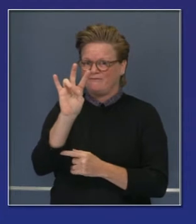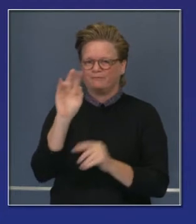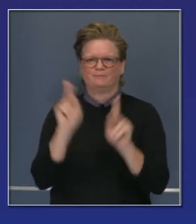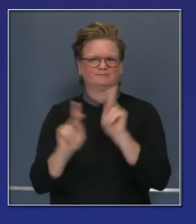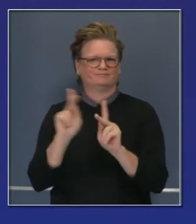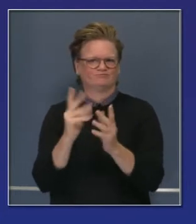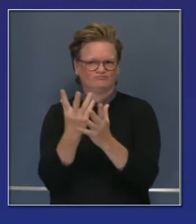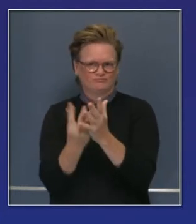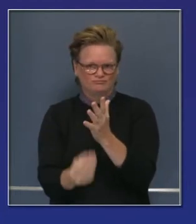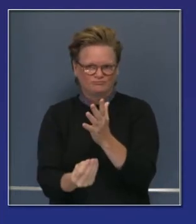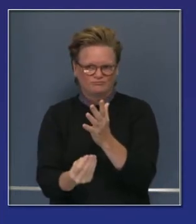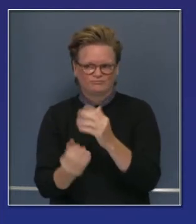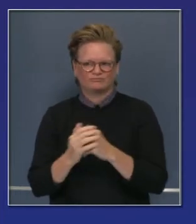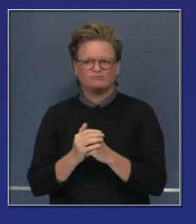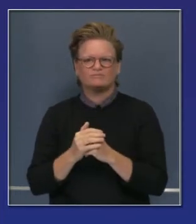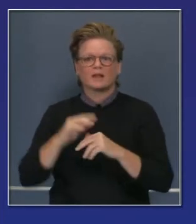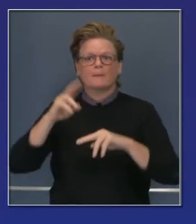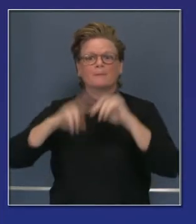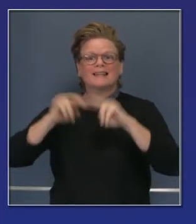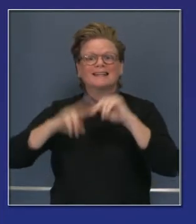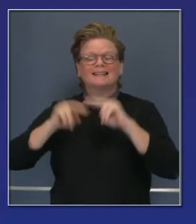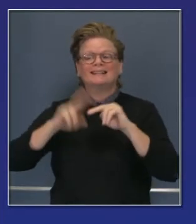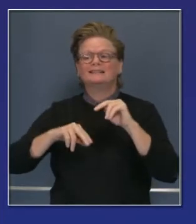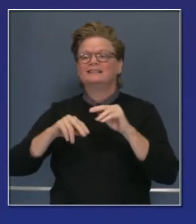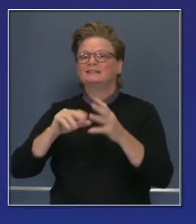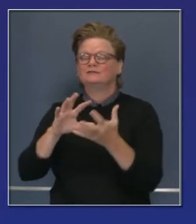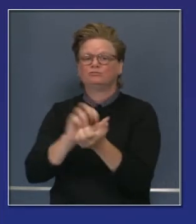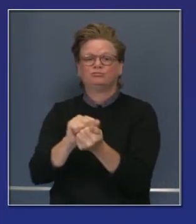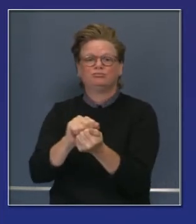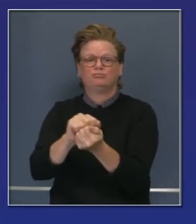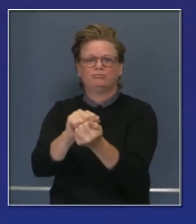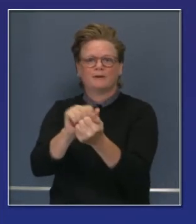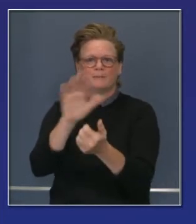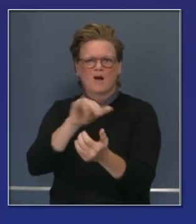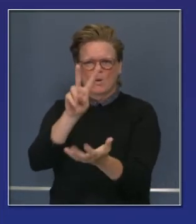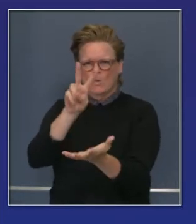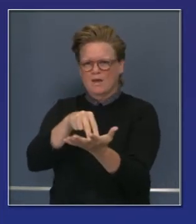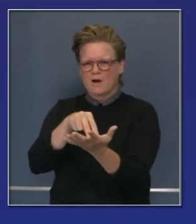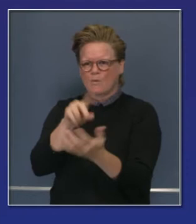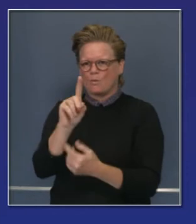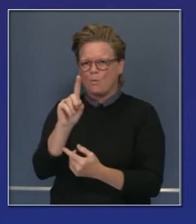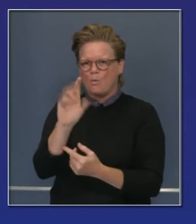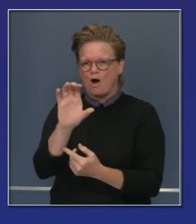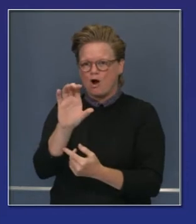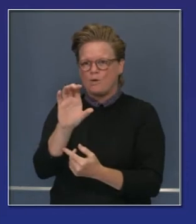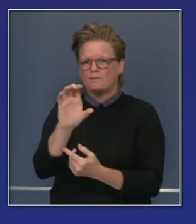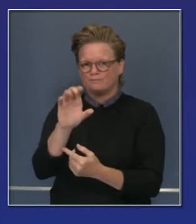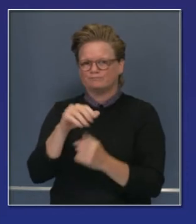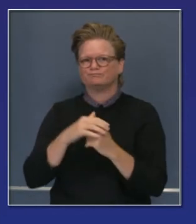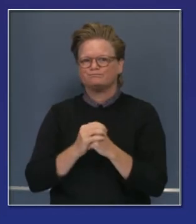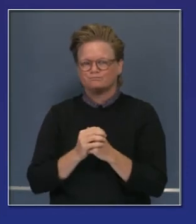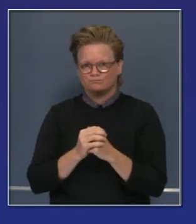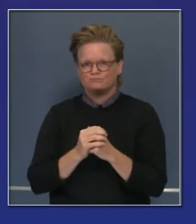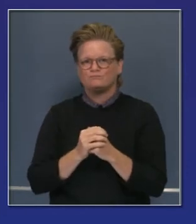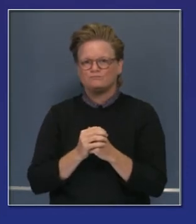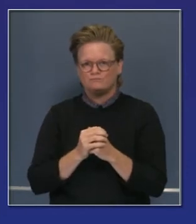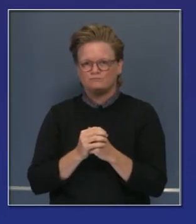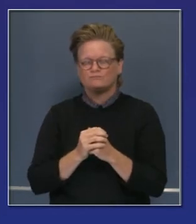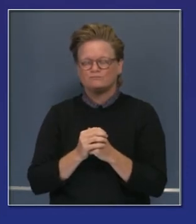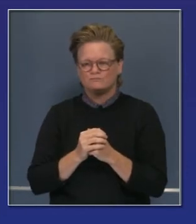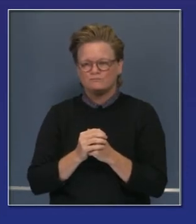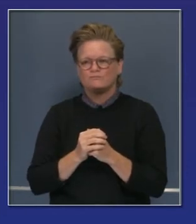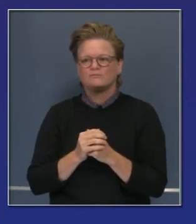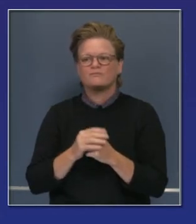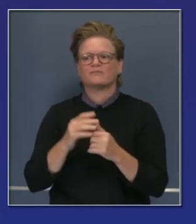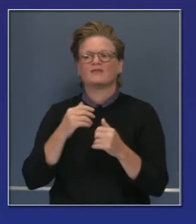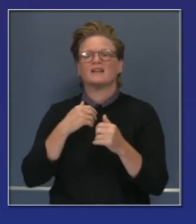2,100 y más estructuras fueron destruidas. Y siempre alerto